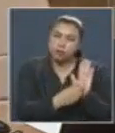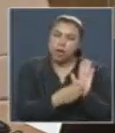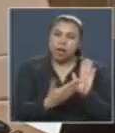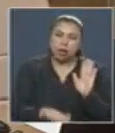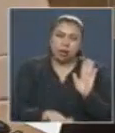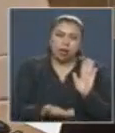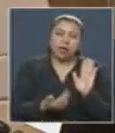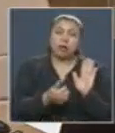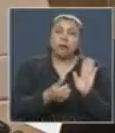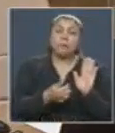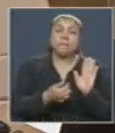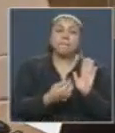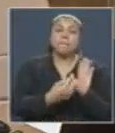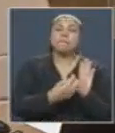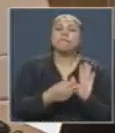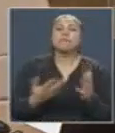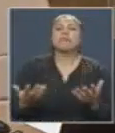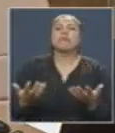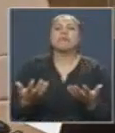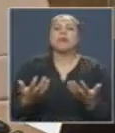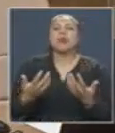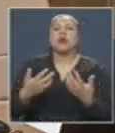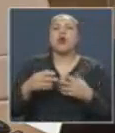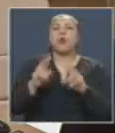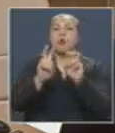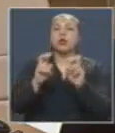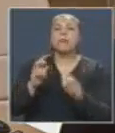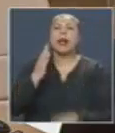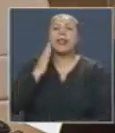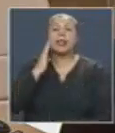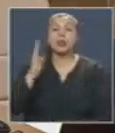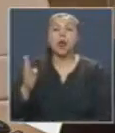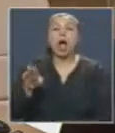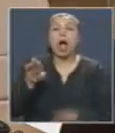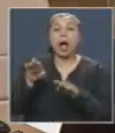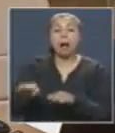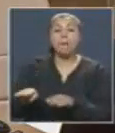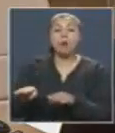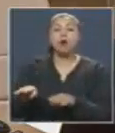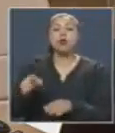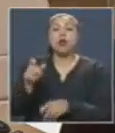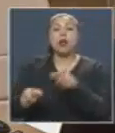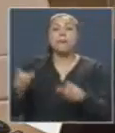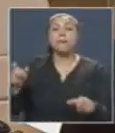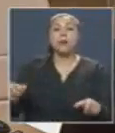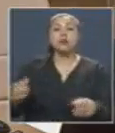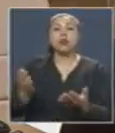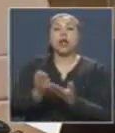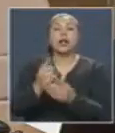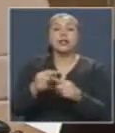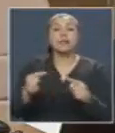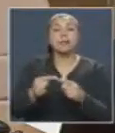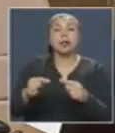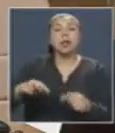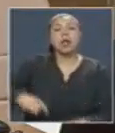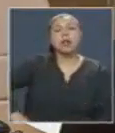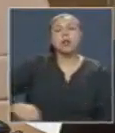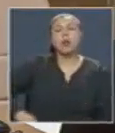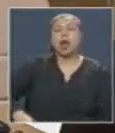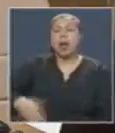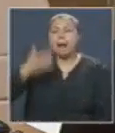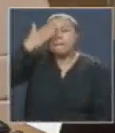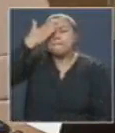la ausencia de mecanismos de solidaridad en favor de la clase media, que jubiló en